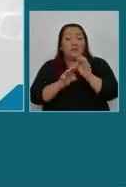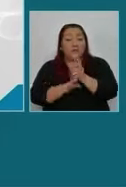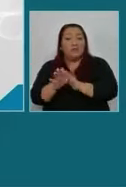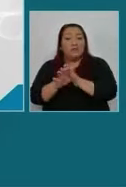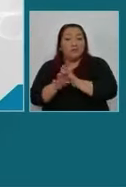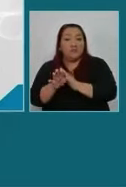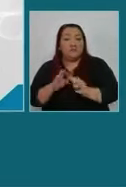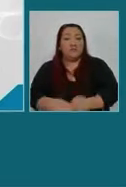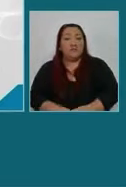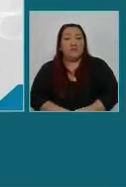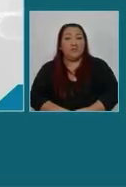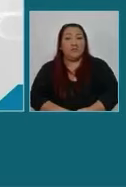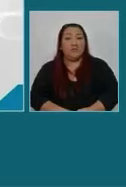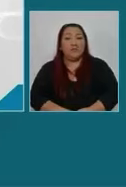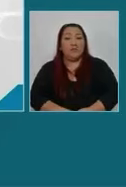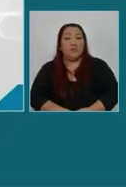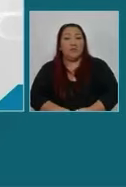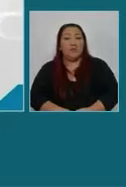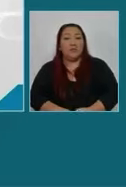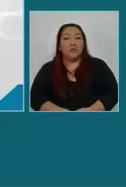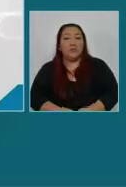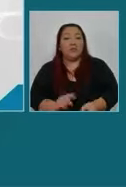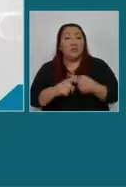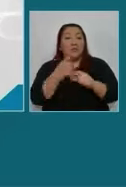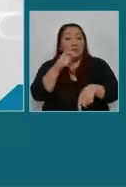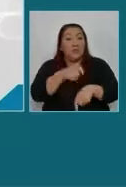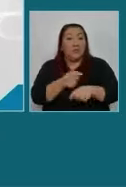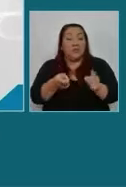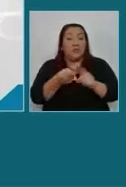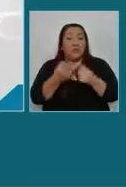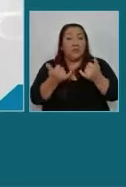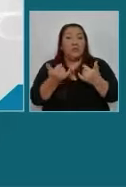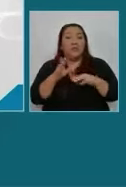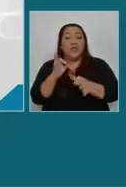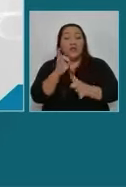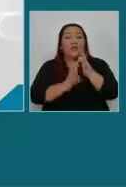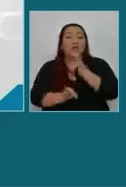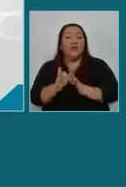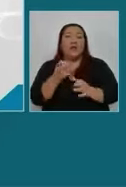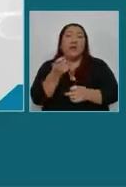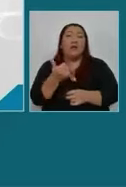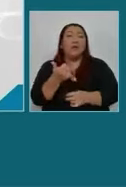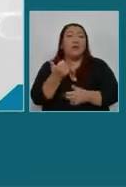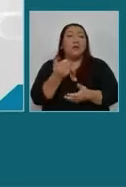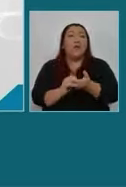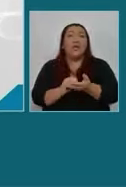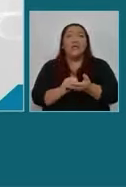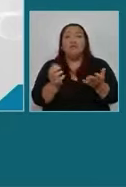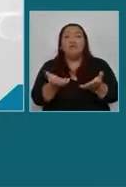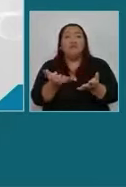emprendedores innovadores. Desde ese momento hasta la fecha se han financiado ya más